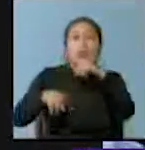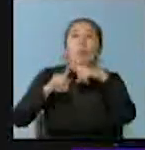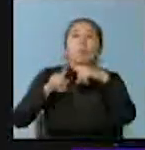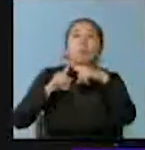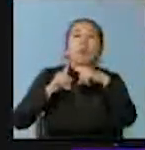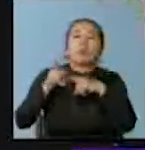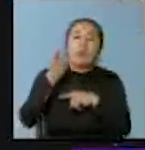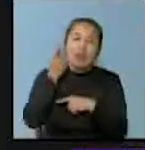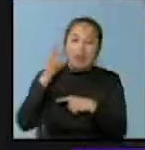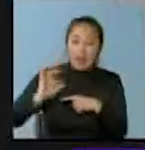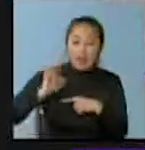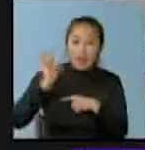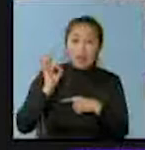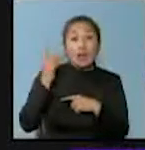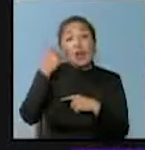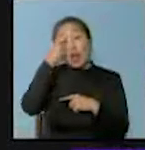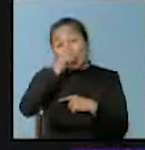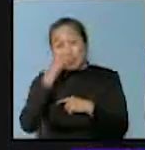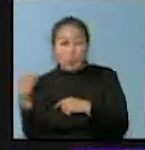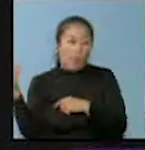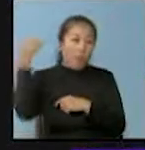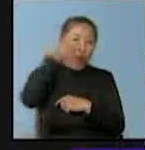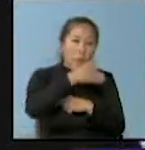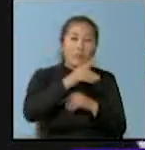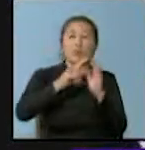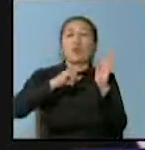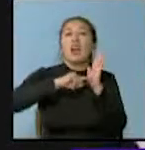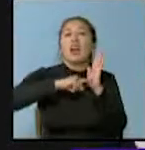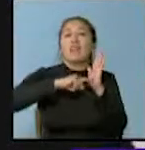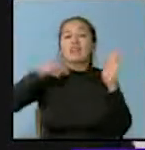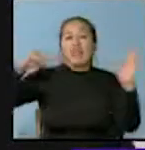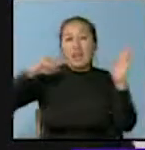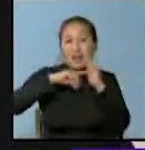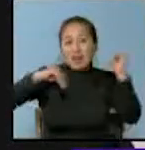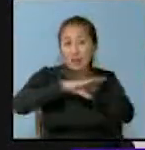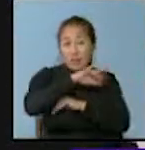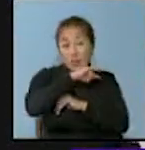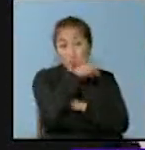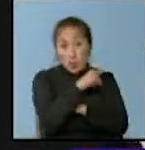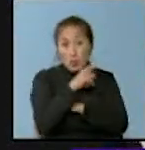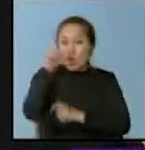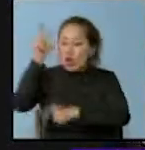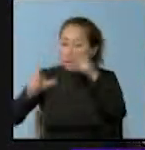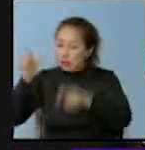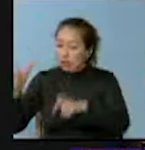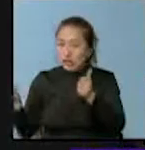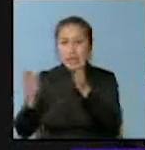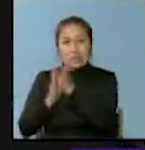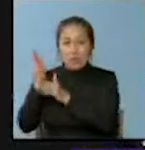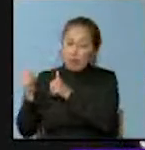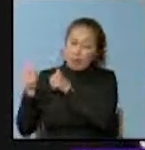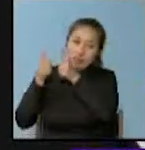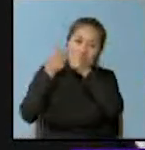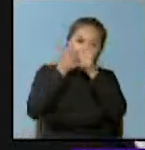el domingo a San Salvador con la gente de acá de la ciudad, los que quieran